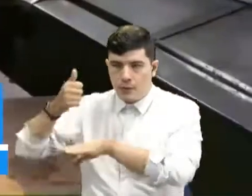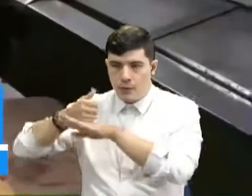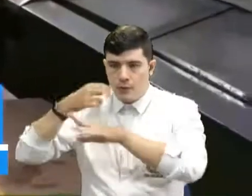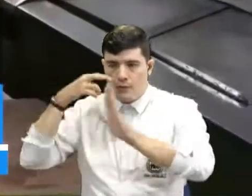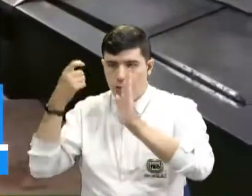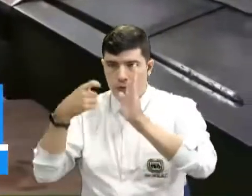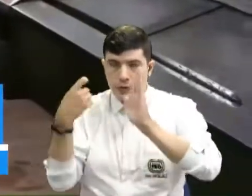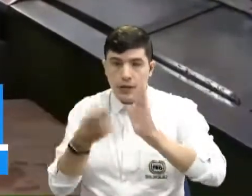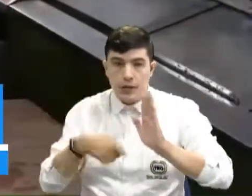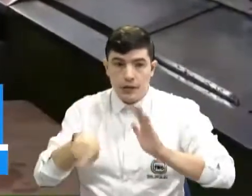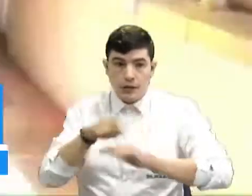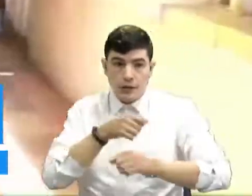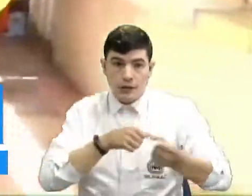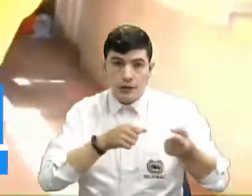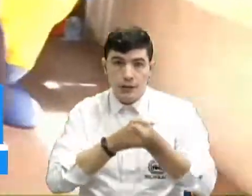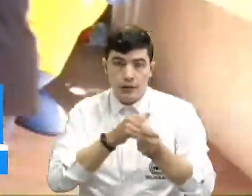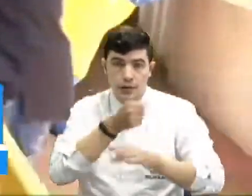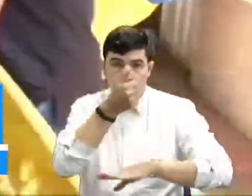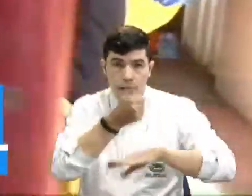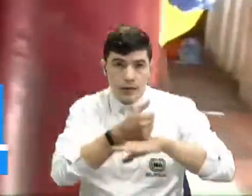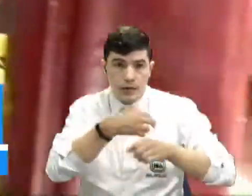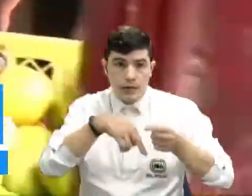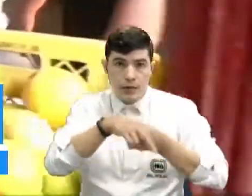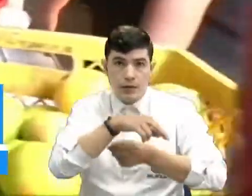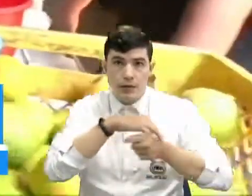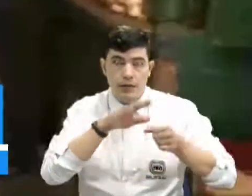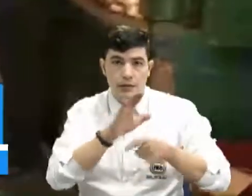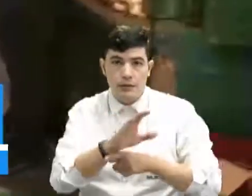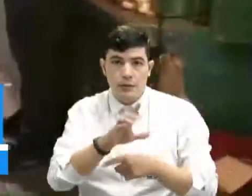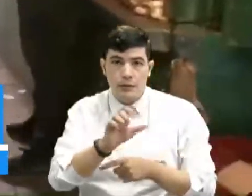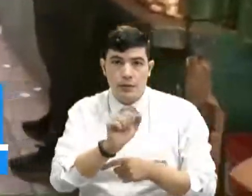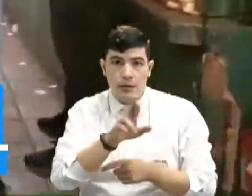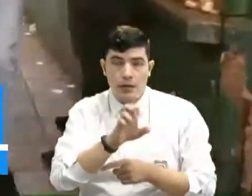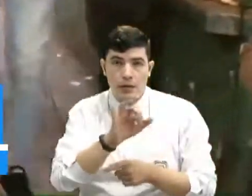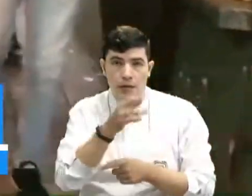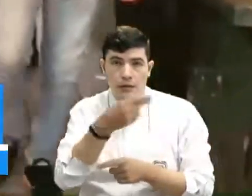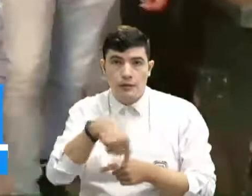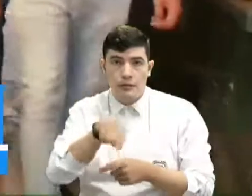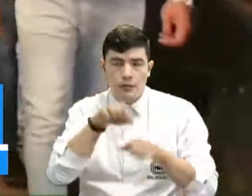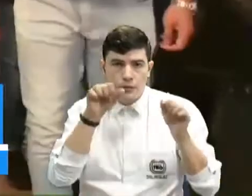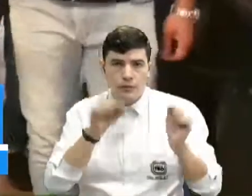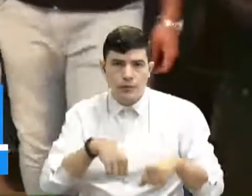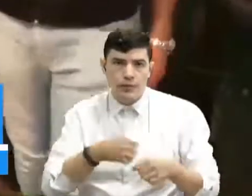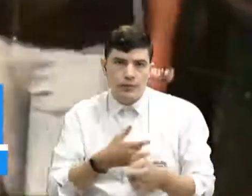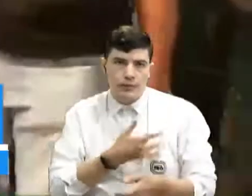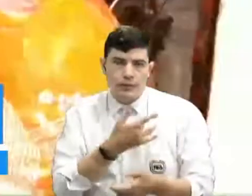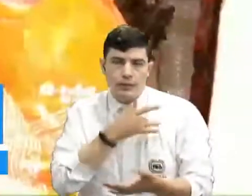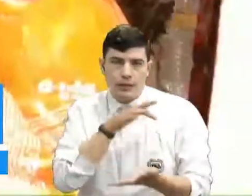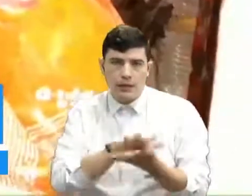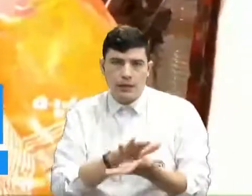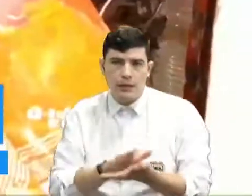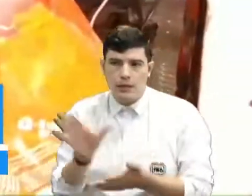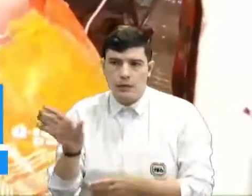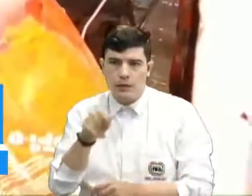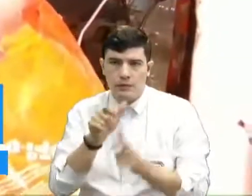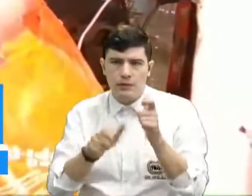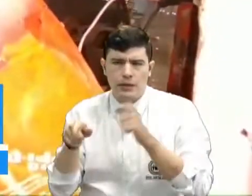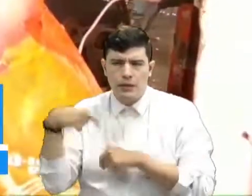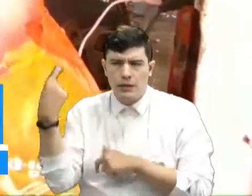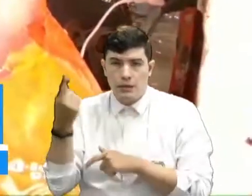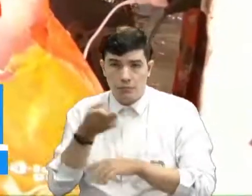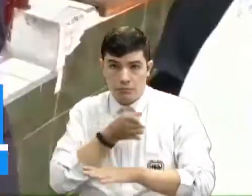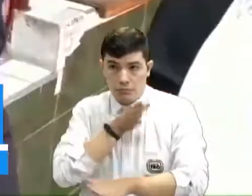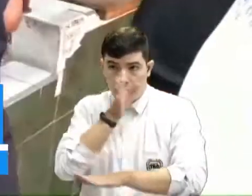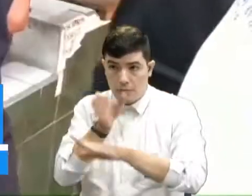Jornada que fue respaldada por las directivas del mercado de Claret, quienes indicaron que esto permite darle más tranquilidad a los clientes que van a hacer sus